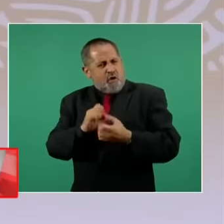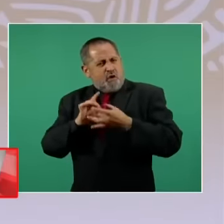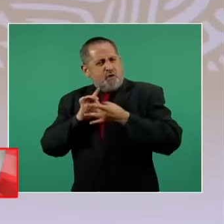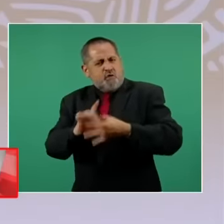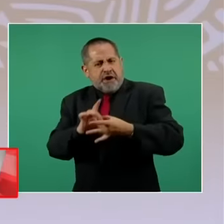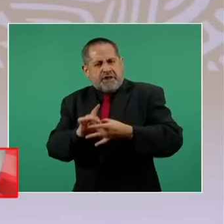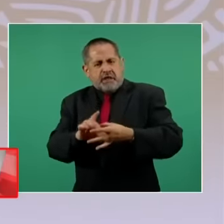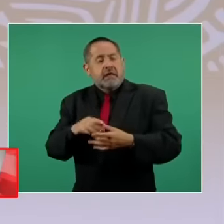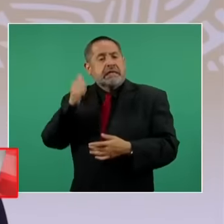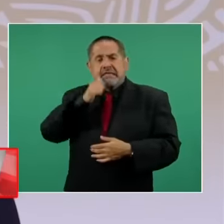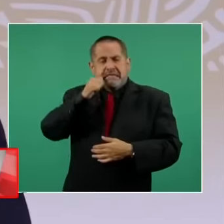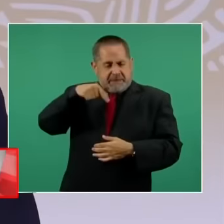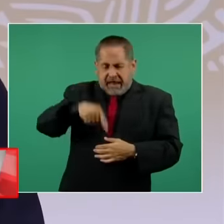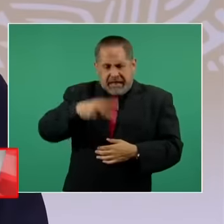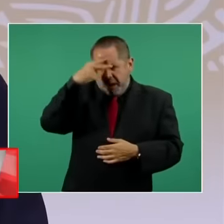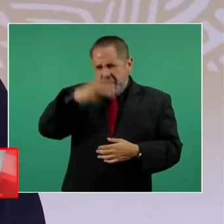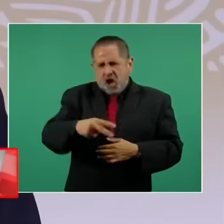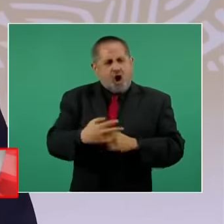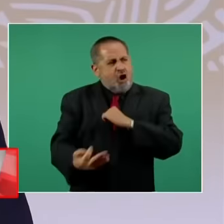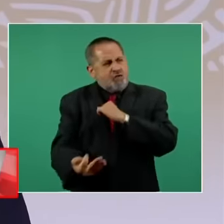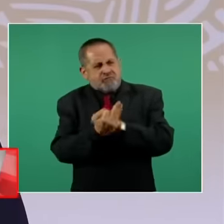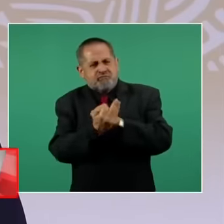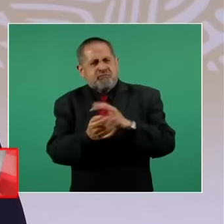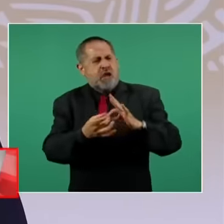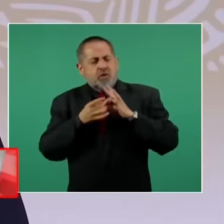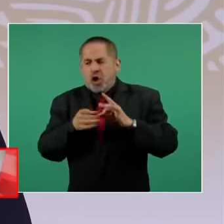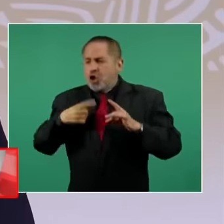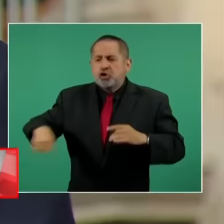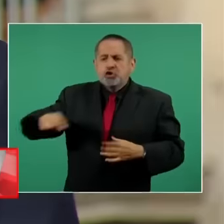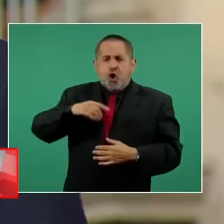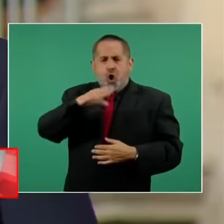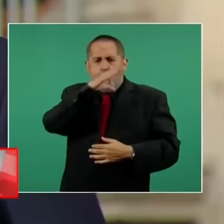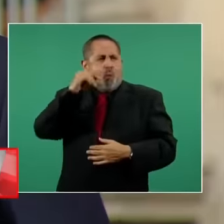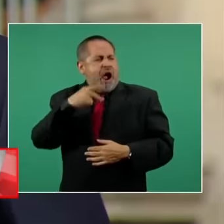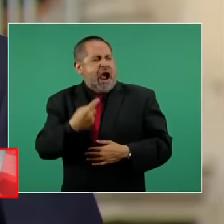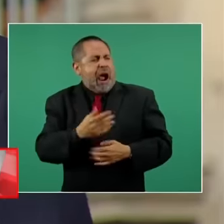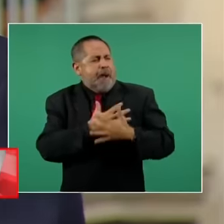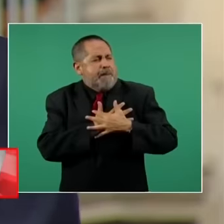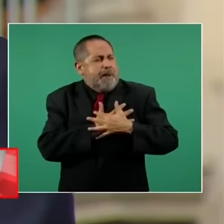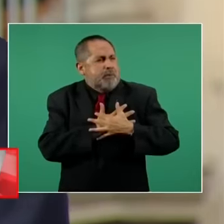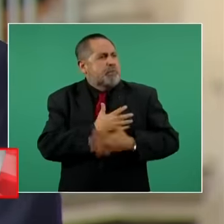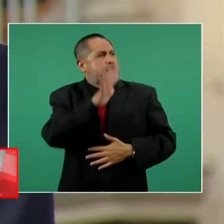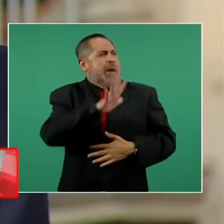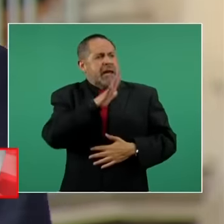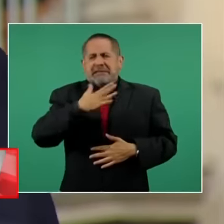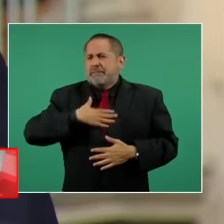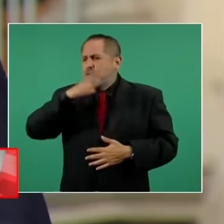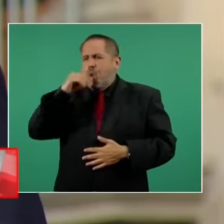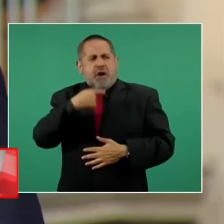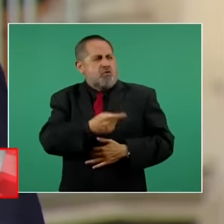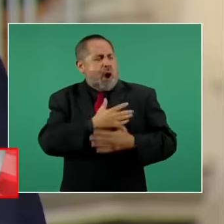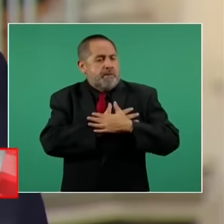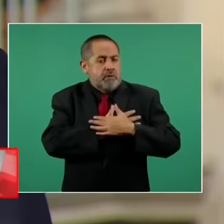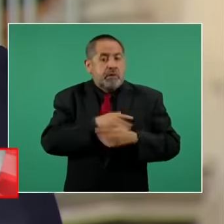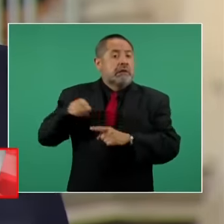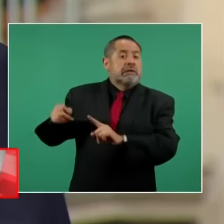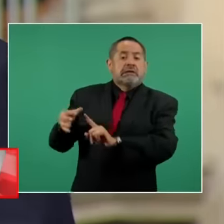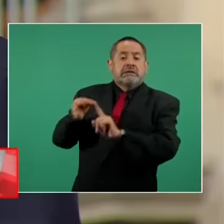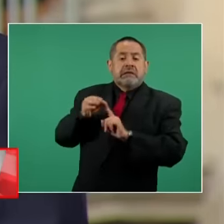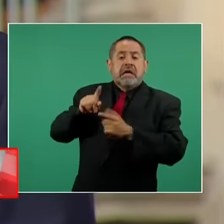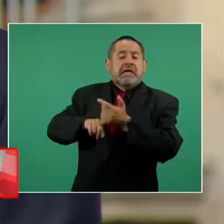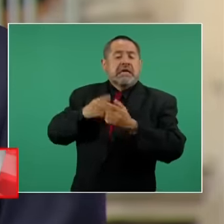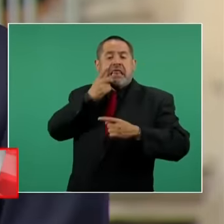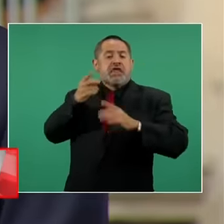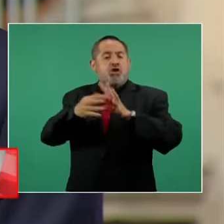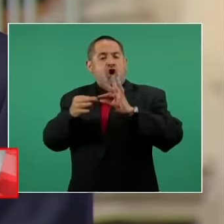encontramos en esta tierra que todos los cubanos debemos amar como la nuestra. Lo dijo el apóstol cubano, quien